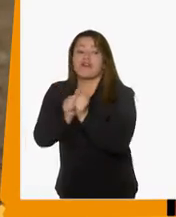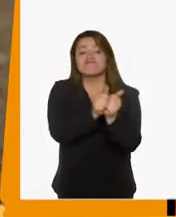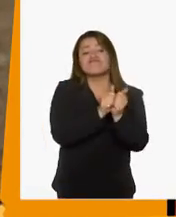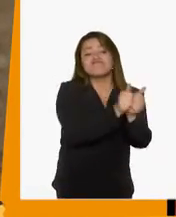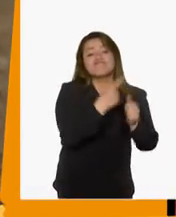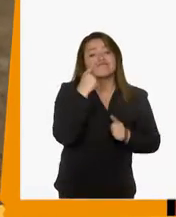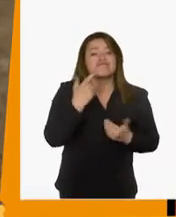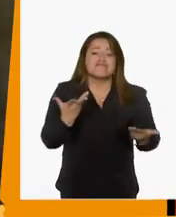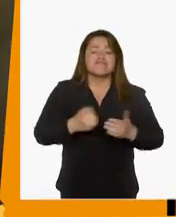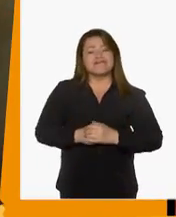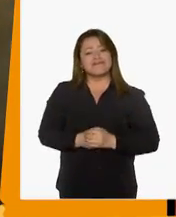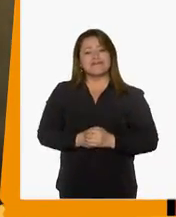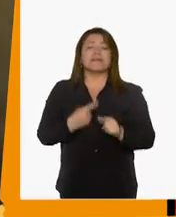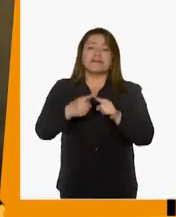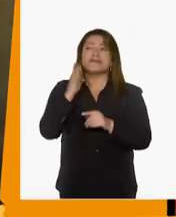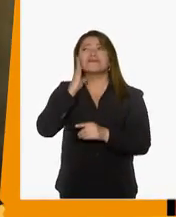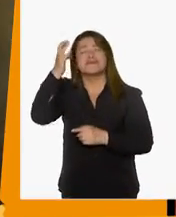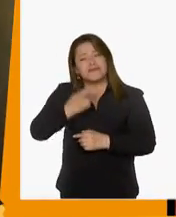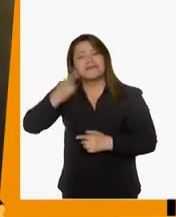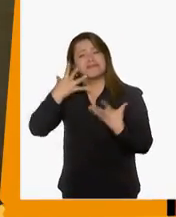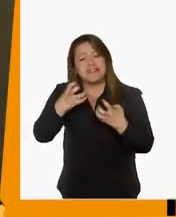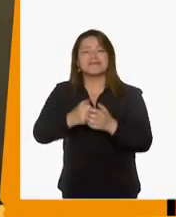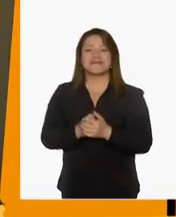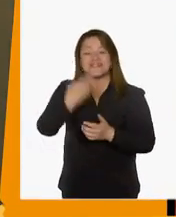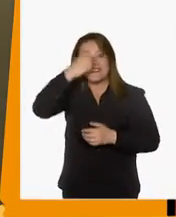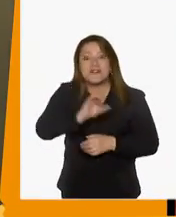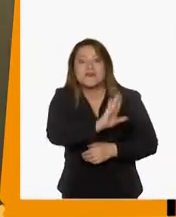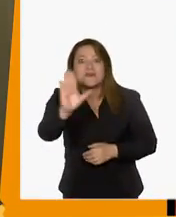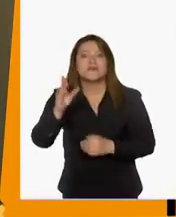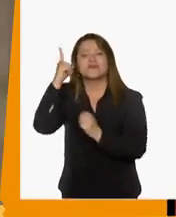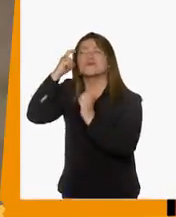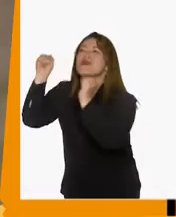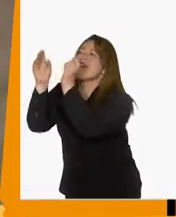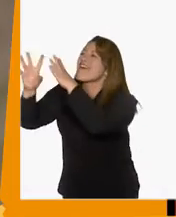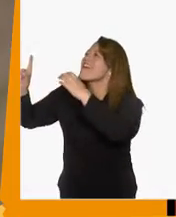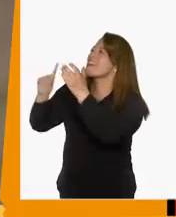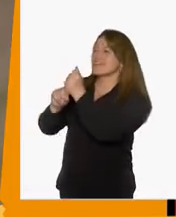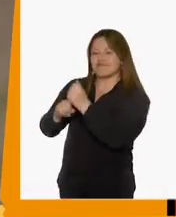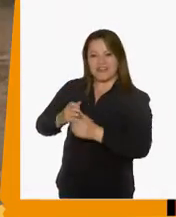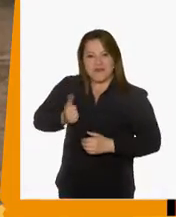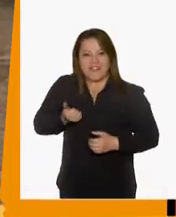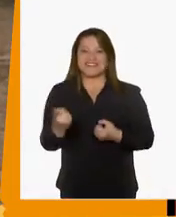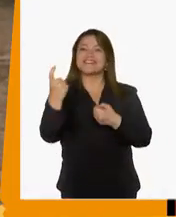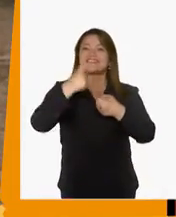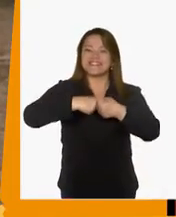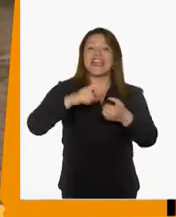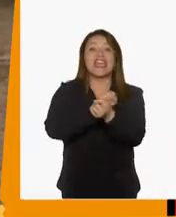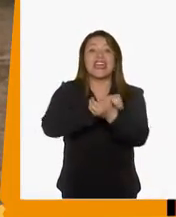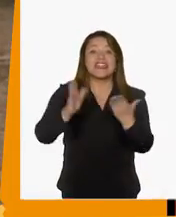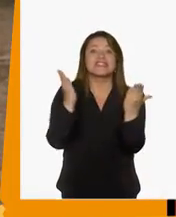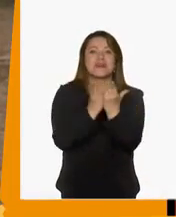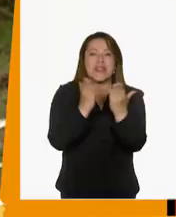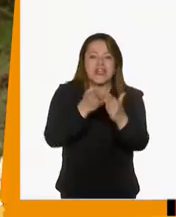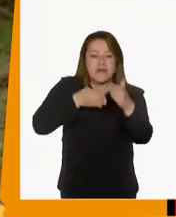porque tengo que estar con mi papá, pero me gustaría. Tus hijos tienen sueños y ahora que la educación es gratis, no hay excusas para no ayudarlos a